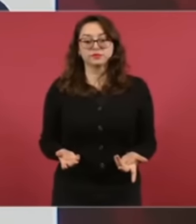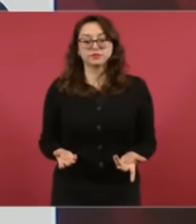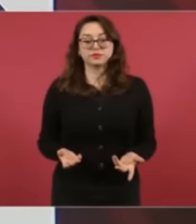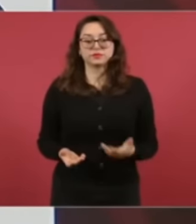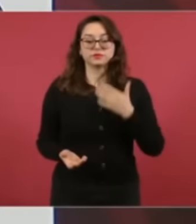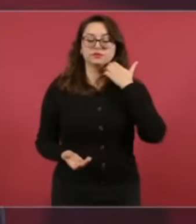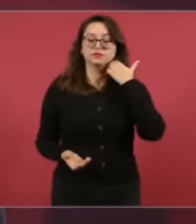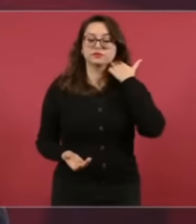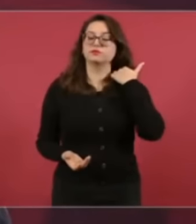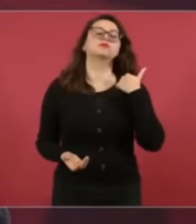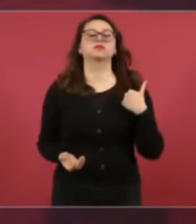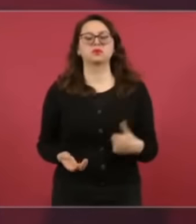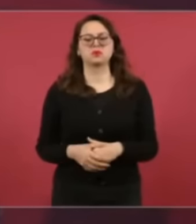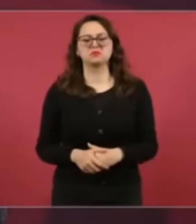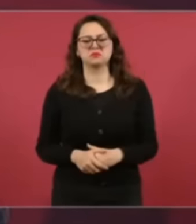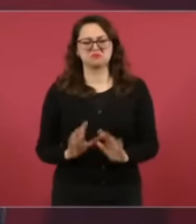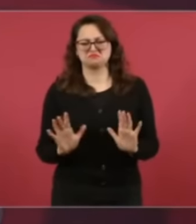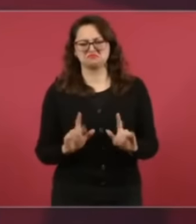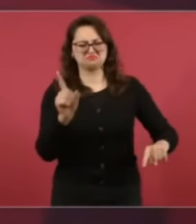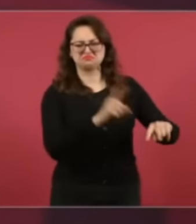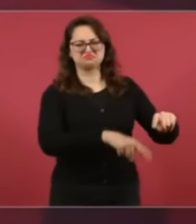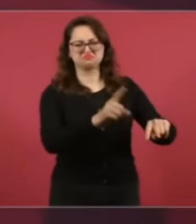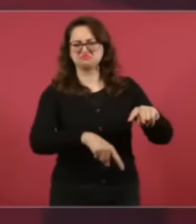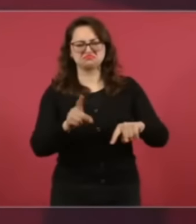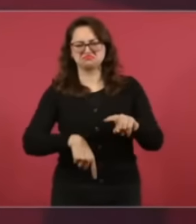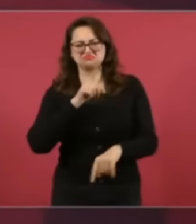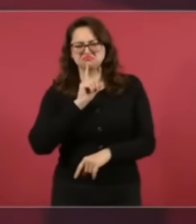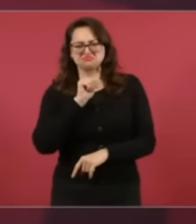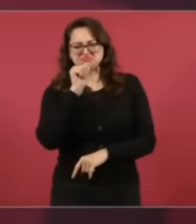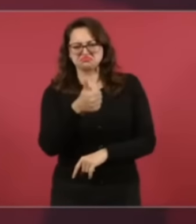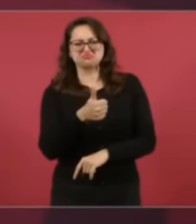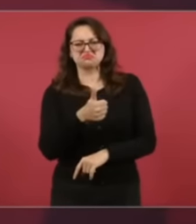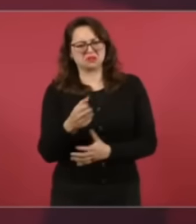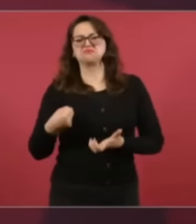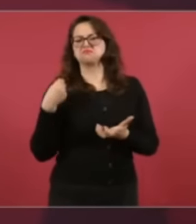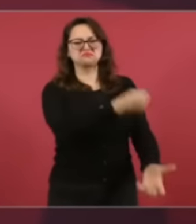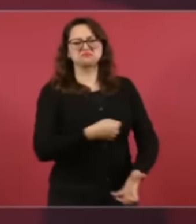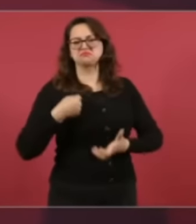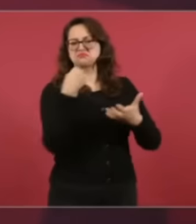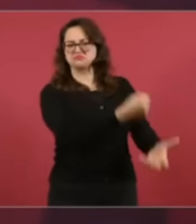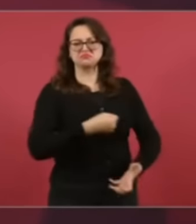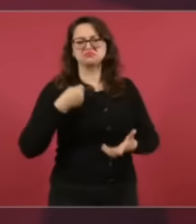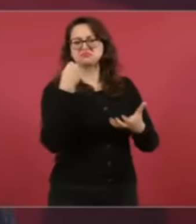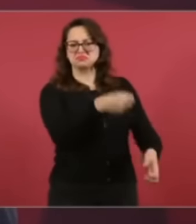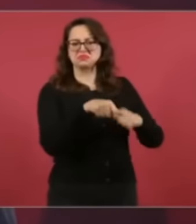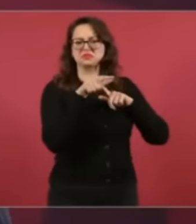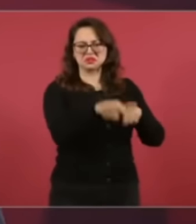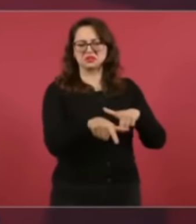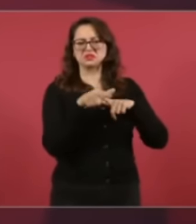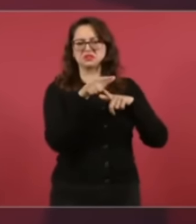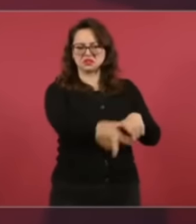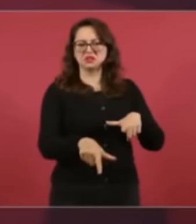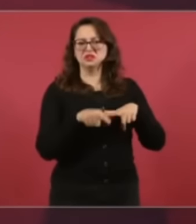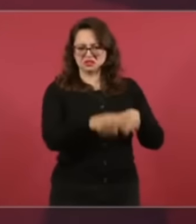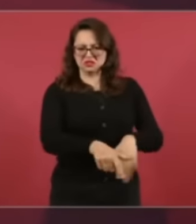¿O seguimos manteniendo al Instituto de la Transparencia? ¿Ya vieron para qué sirve el Instituto de la